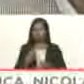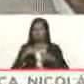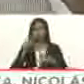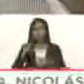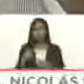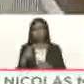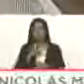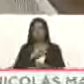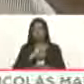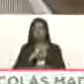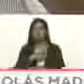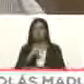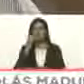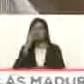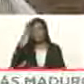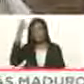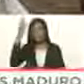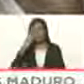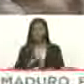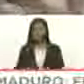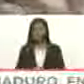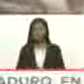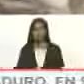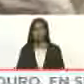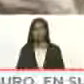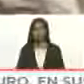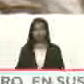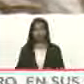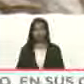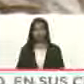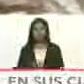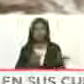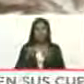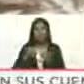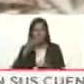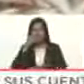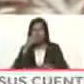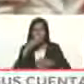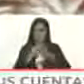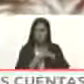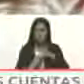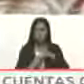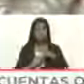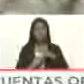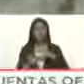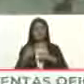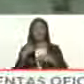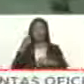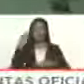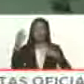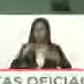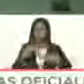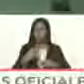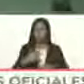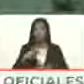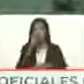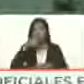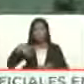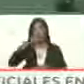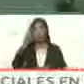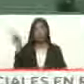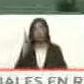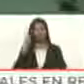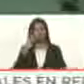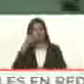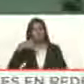gran creyente en Dios. Hombre de fe y voluntad, puedo decir. Y estoy seguro que el pueblo de Venezuela es un pueblo